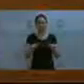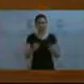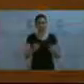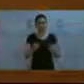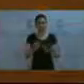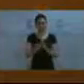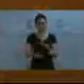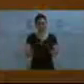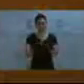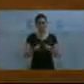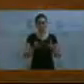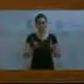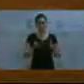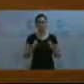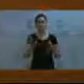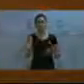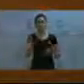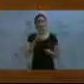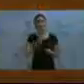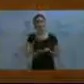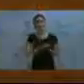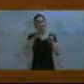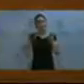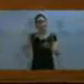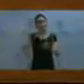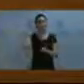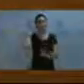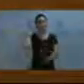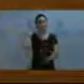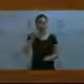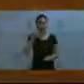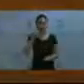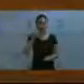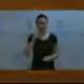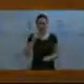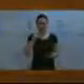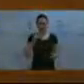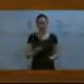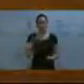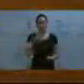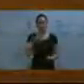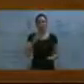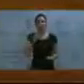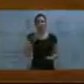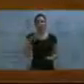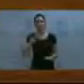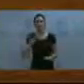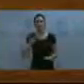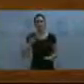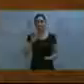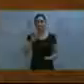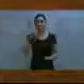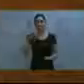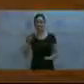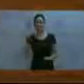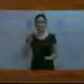y que venían una vía EasyJet, que es una empresa privada, que no estaba subvencionada turísticamente, no